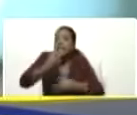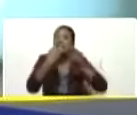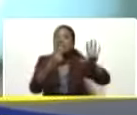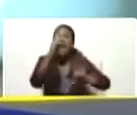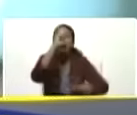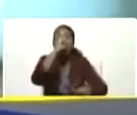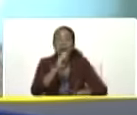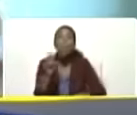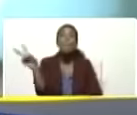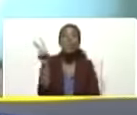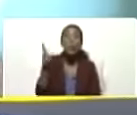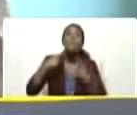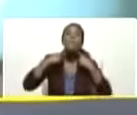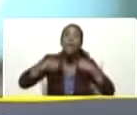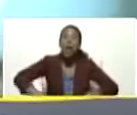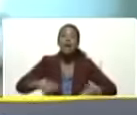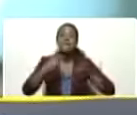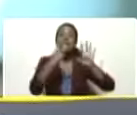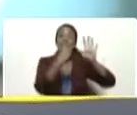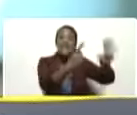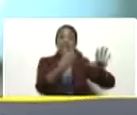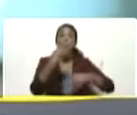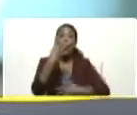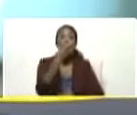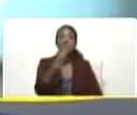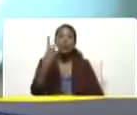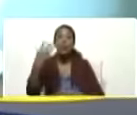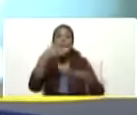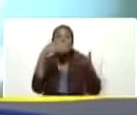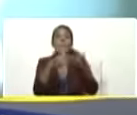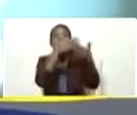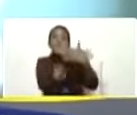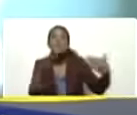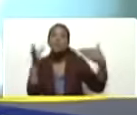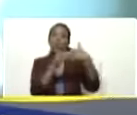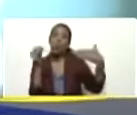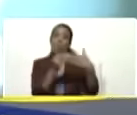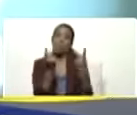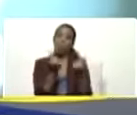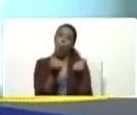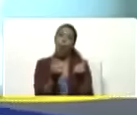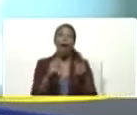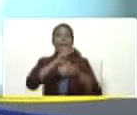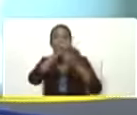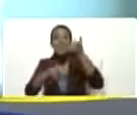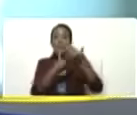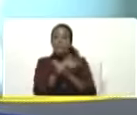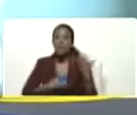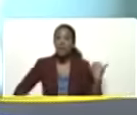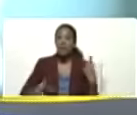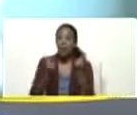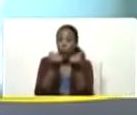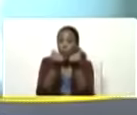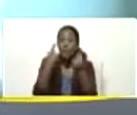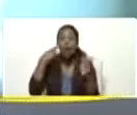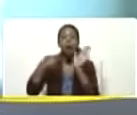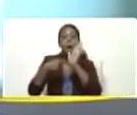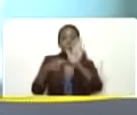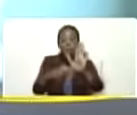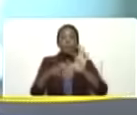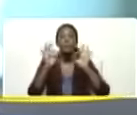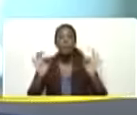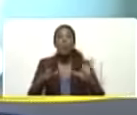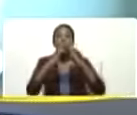6 años Venezuela perdió 642 mil millones de dólares. El profesor vicepresidente de Economía refiere